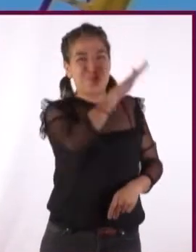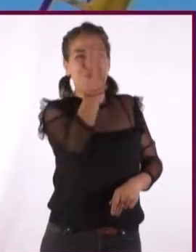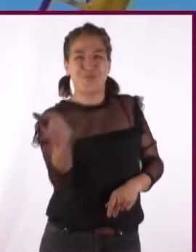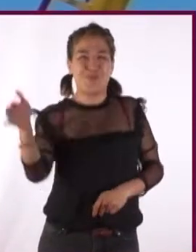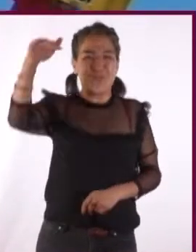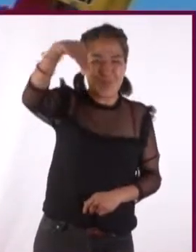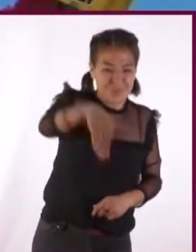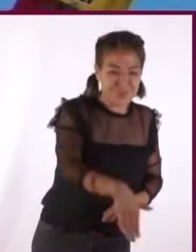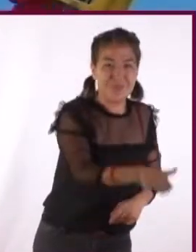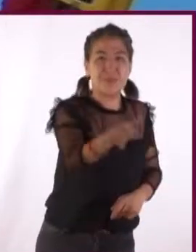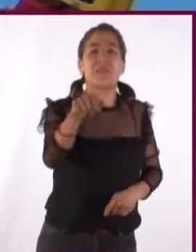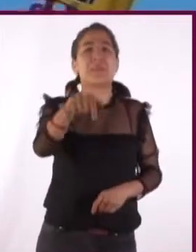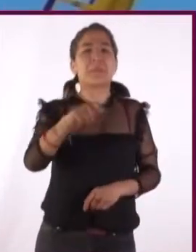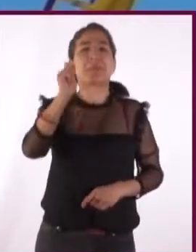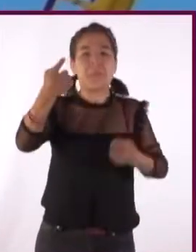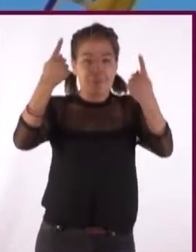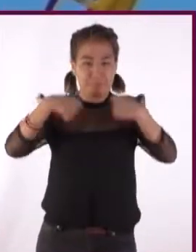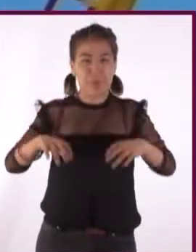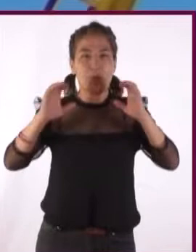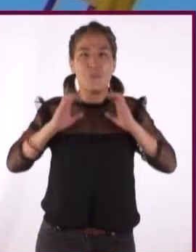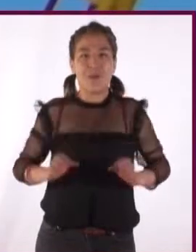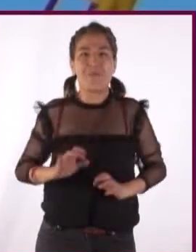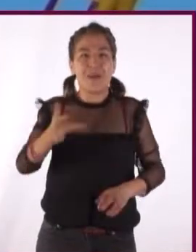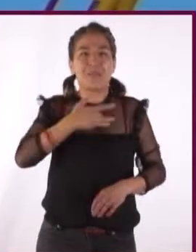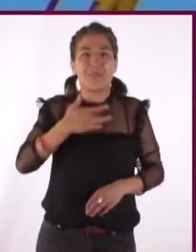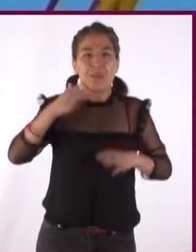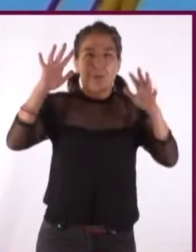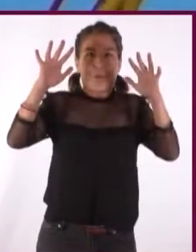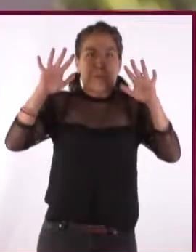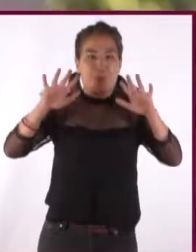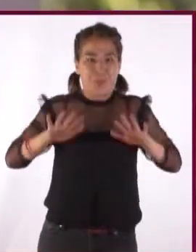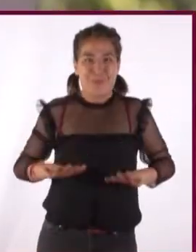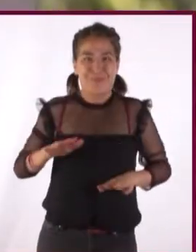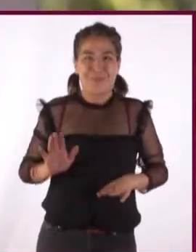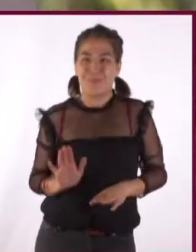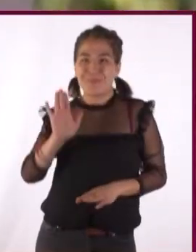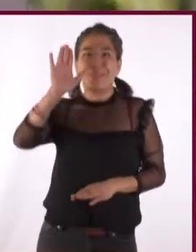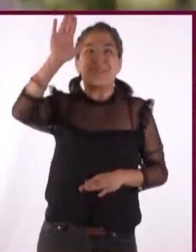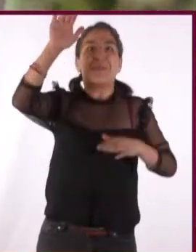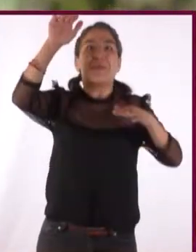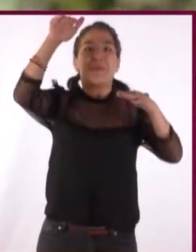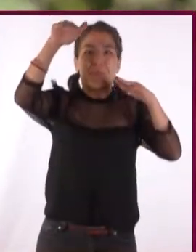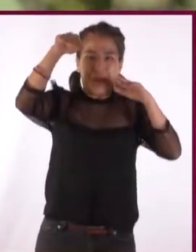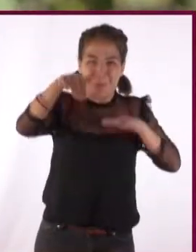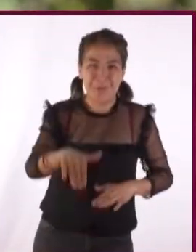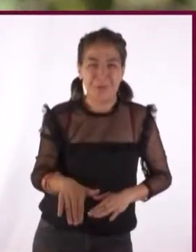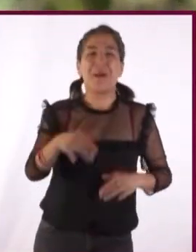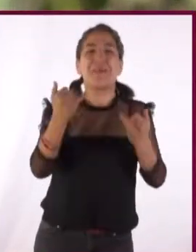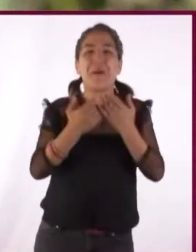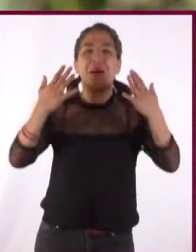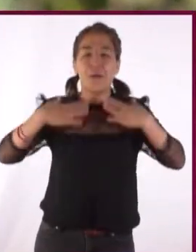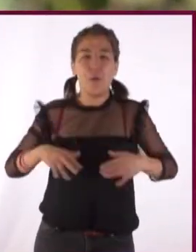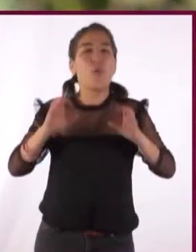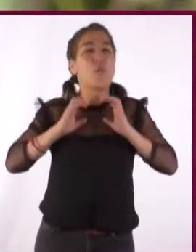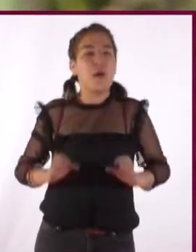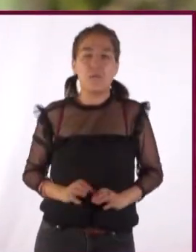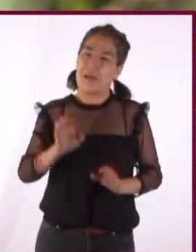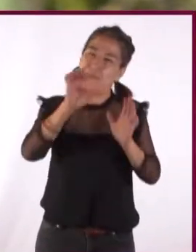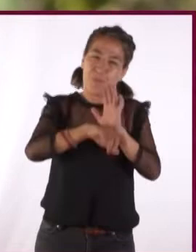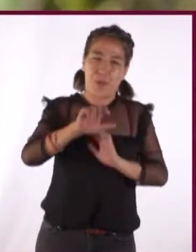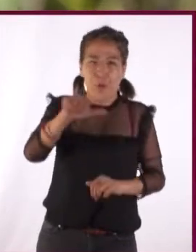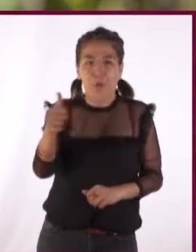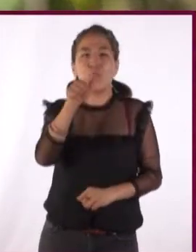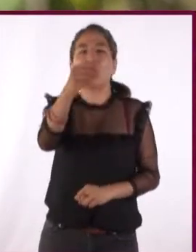rusa o hacemos una bajada, nuestro cuerpo siente eso, ¿no? Cuando olemos algo que no